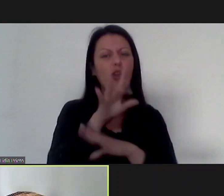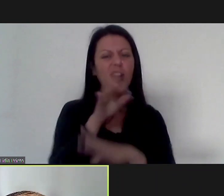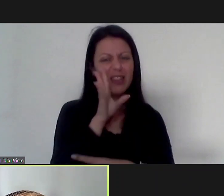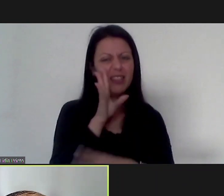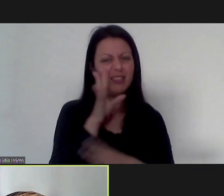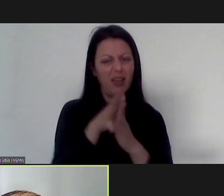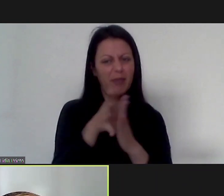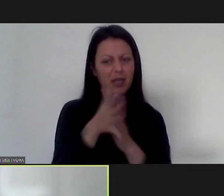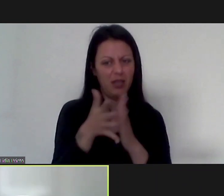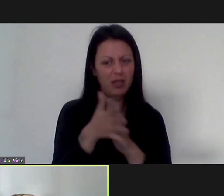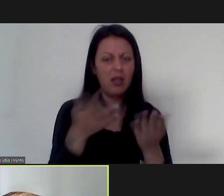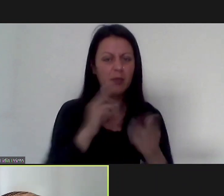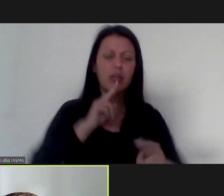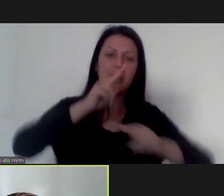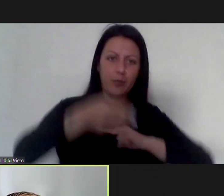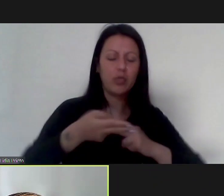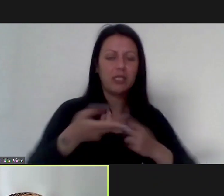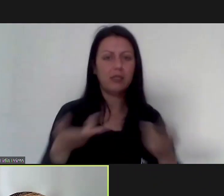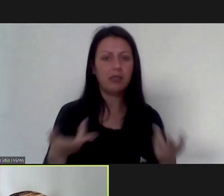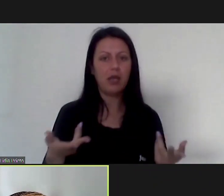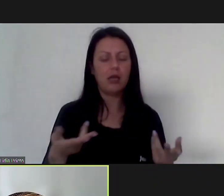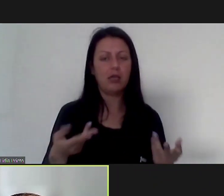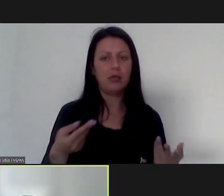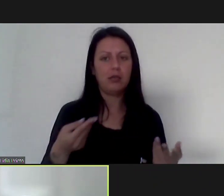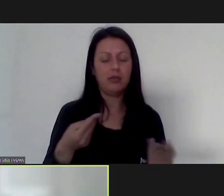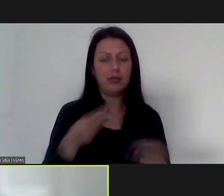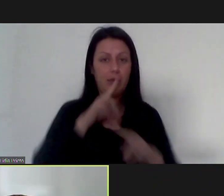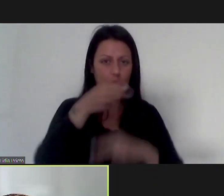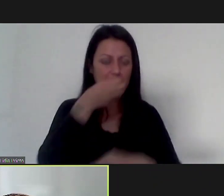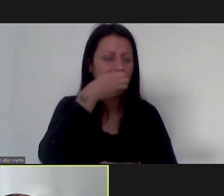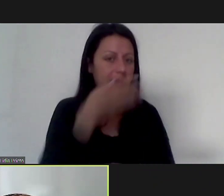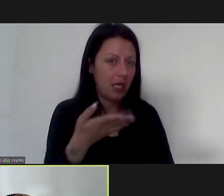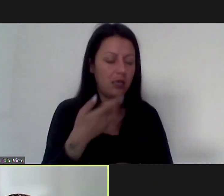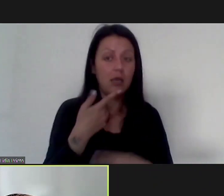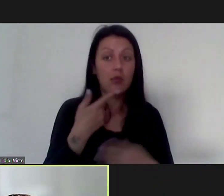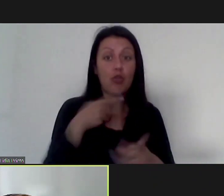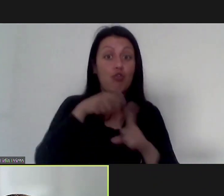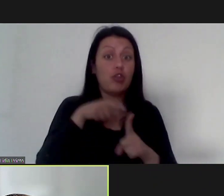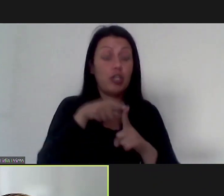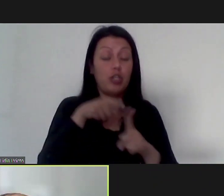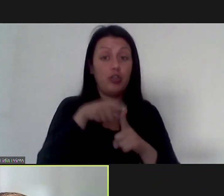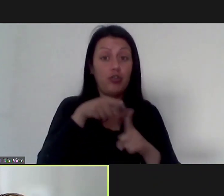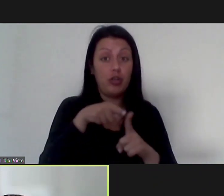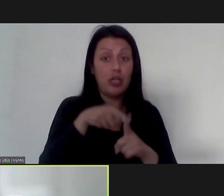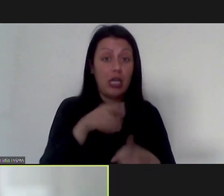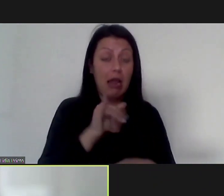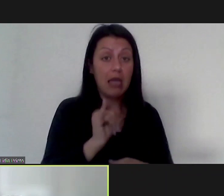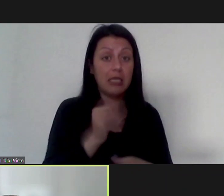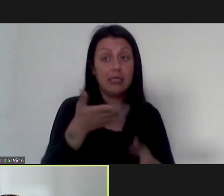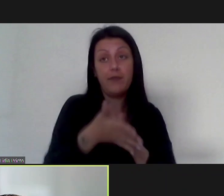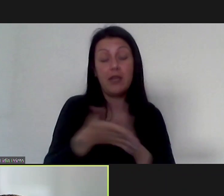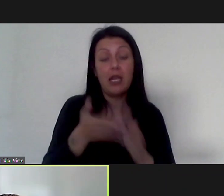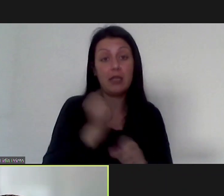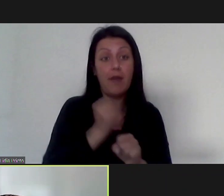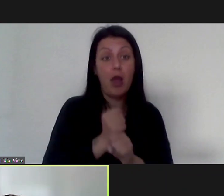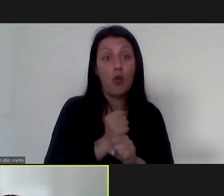respuesta de forma educada y pertinente. Entonces, cuando se ha convertido en una obsesión y está un poco entorpeciendo el trabajo día a día de